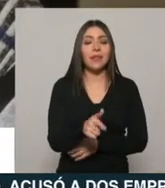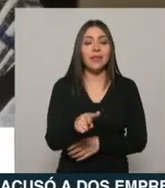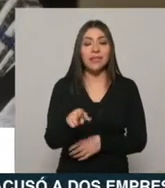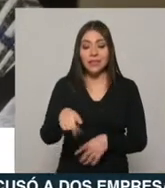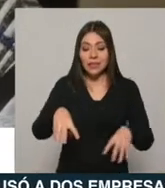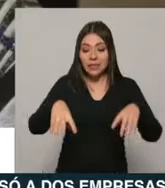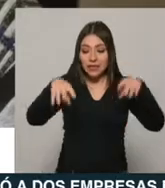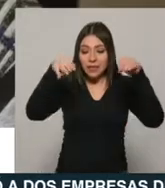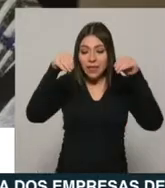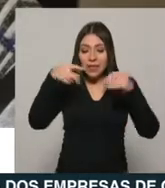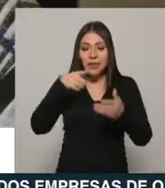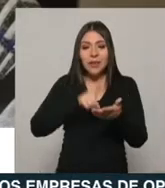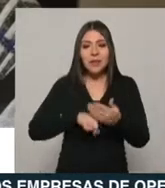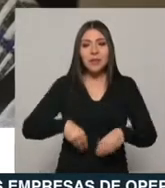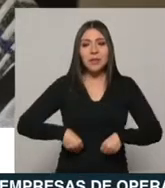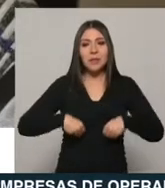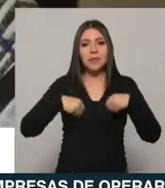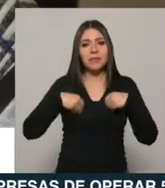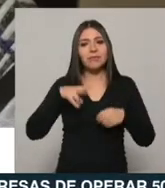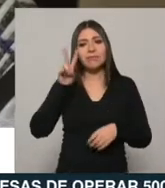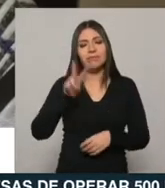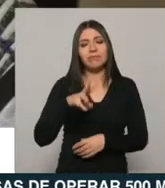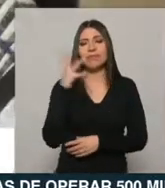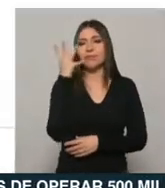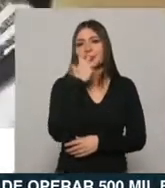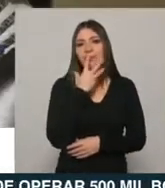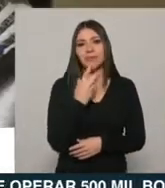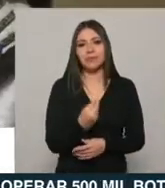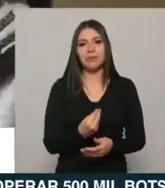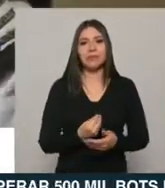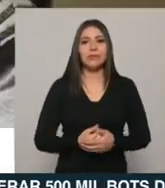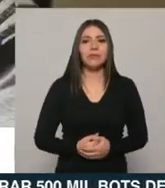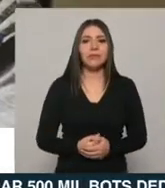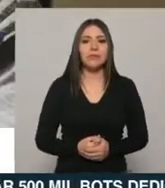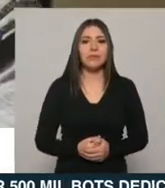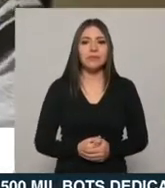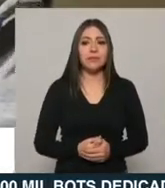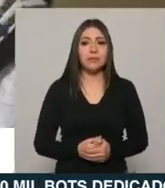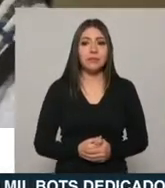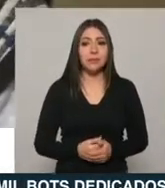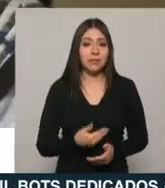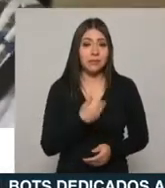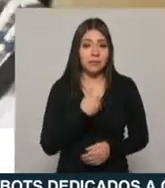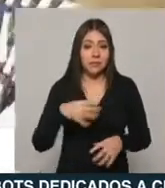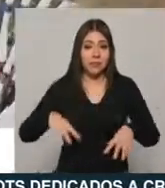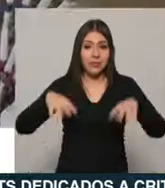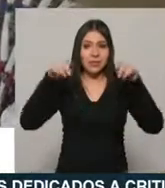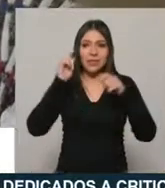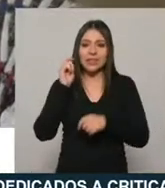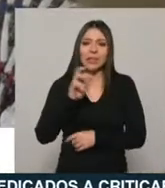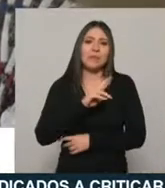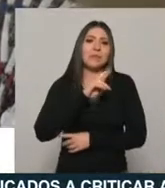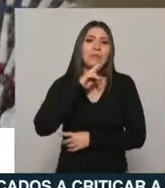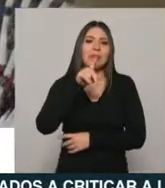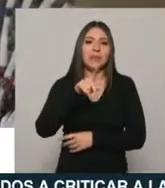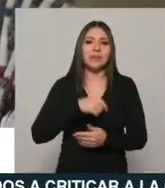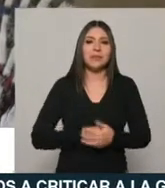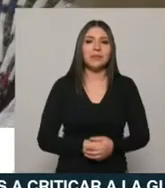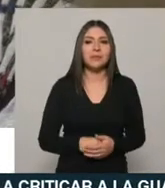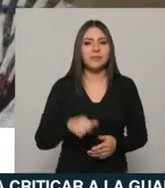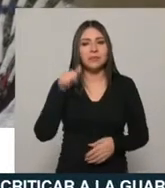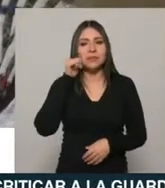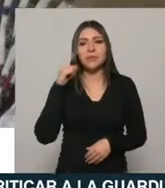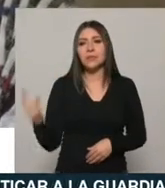circo es muy bonita. Para mí el circo fue lo máximo. Toda mi vida,